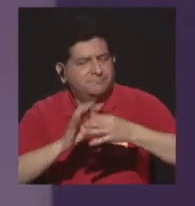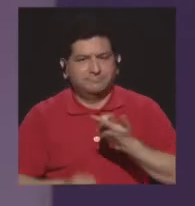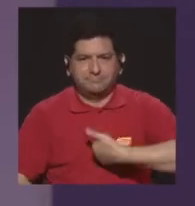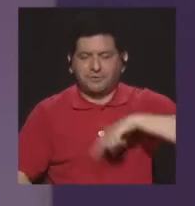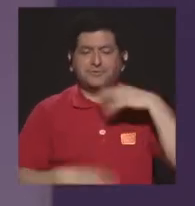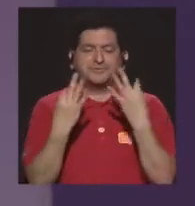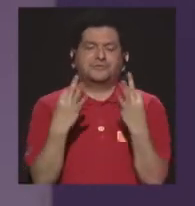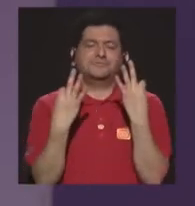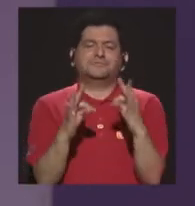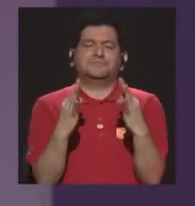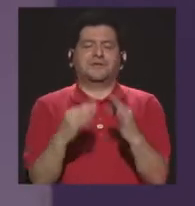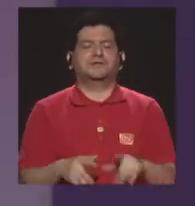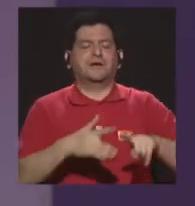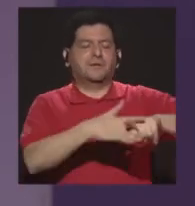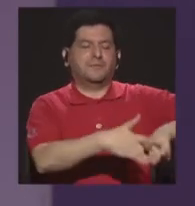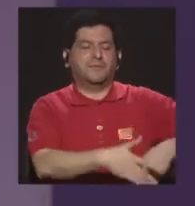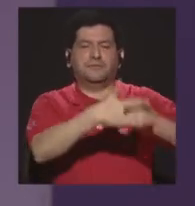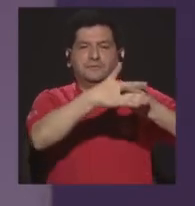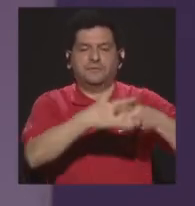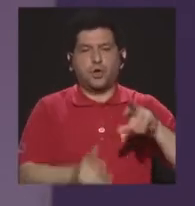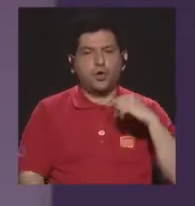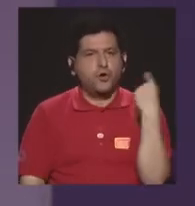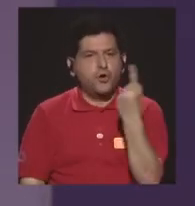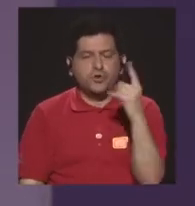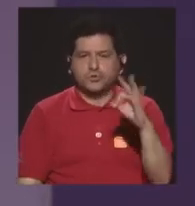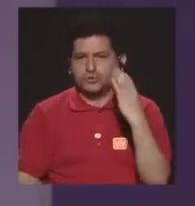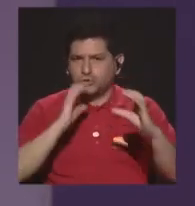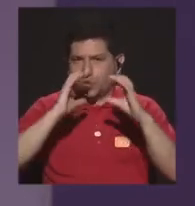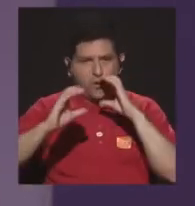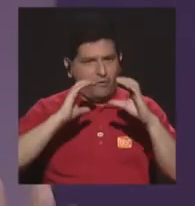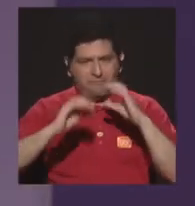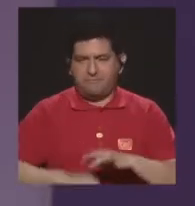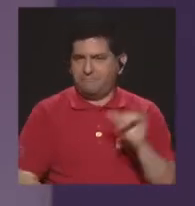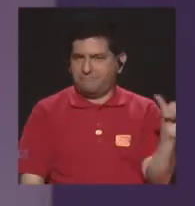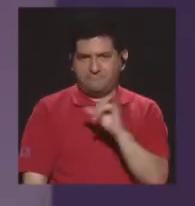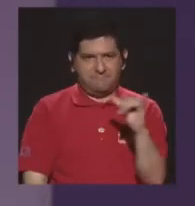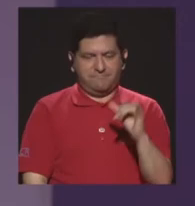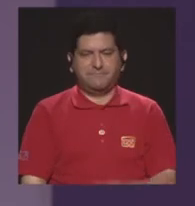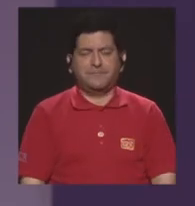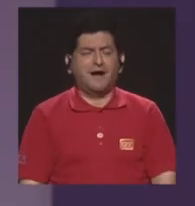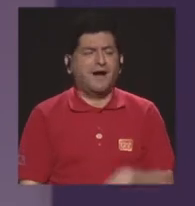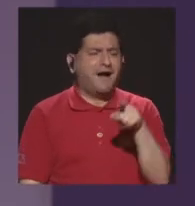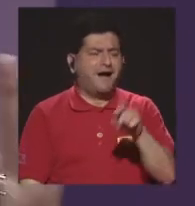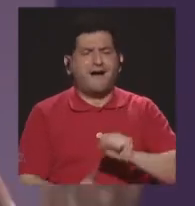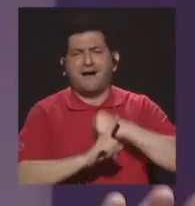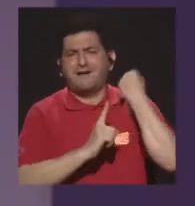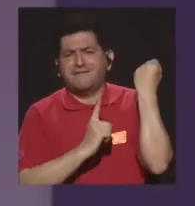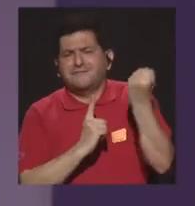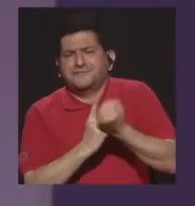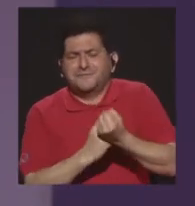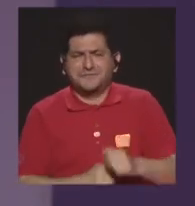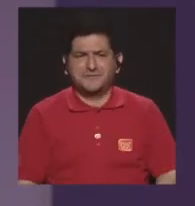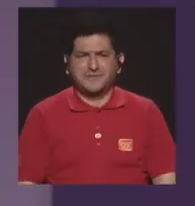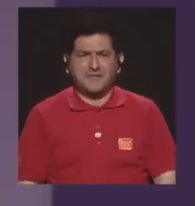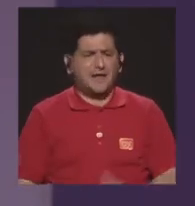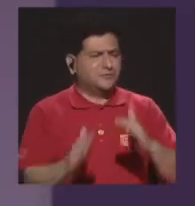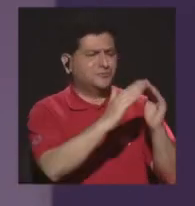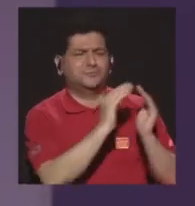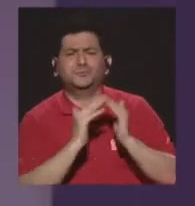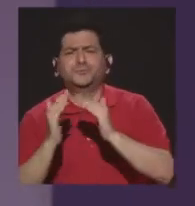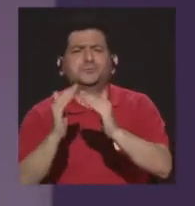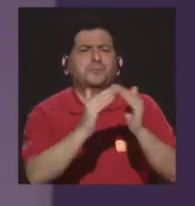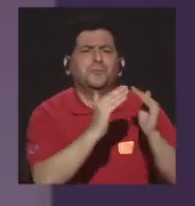hemos intentado iniciar, no solo con los medios de comunicación, sino también con la sociedad civil, con las